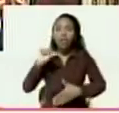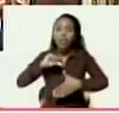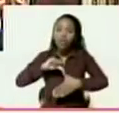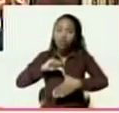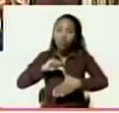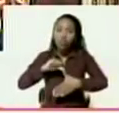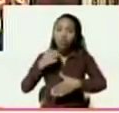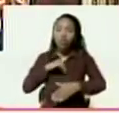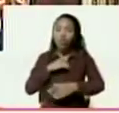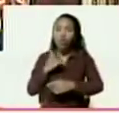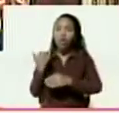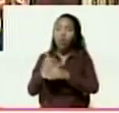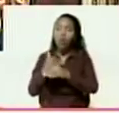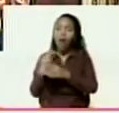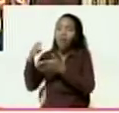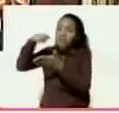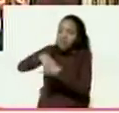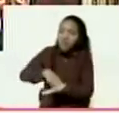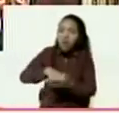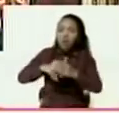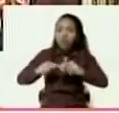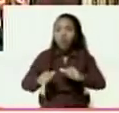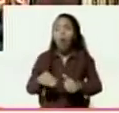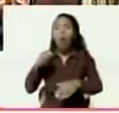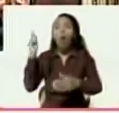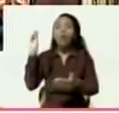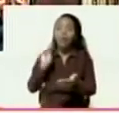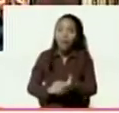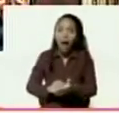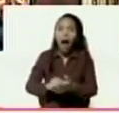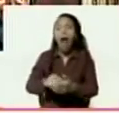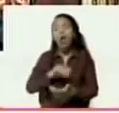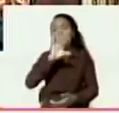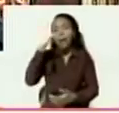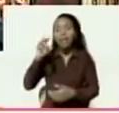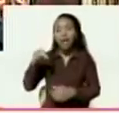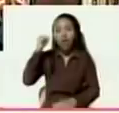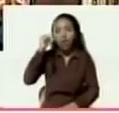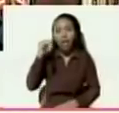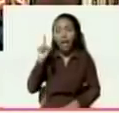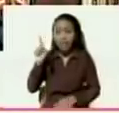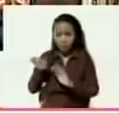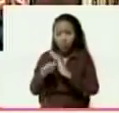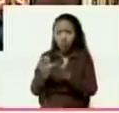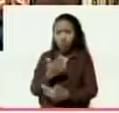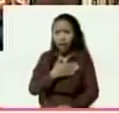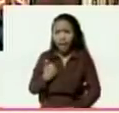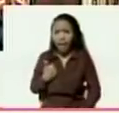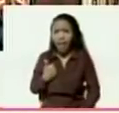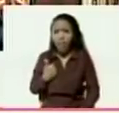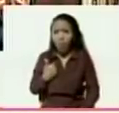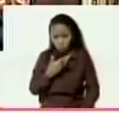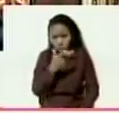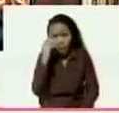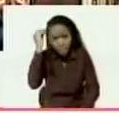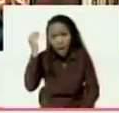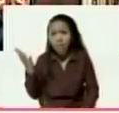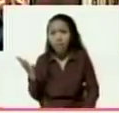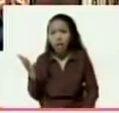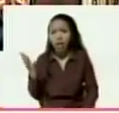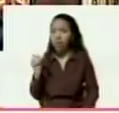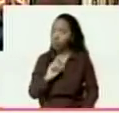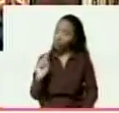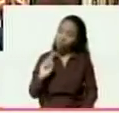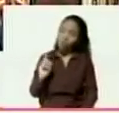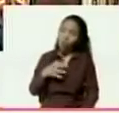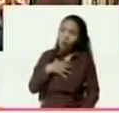que someternos de rodillas, colonial otra vez a los países del norte. ¿Ese es el mundo que queremos? No, no